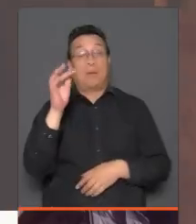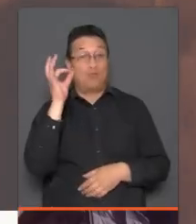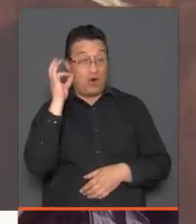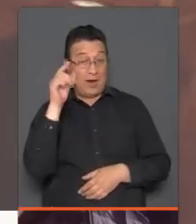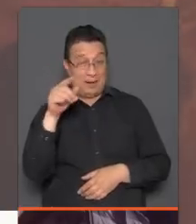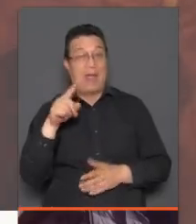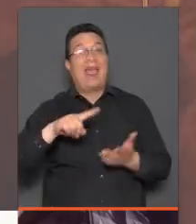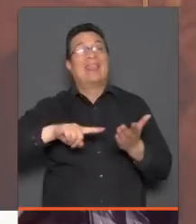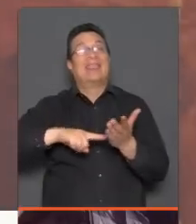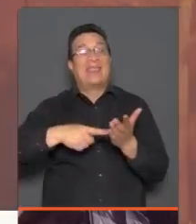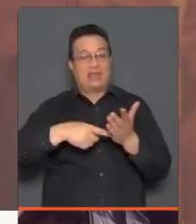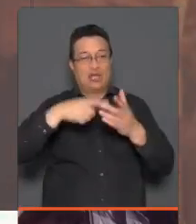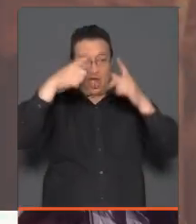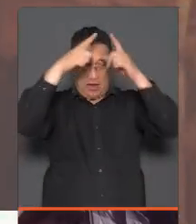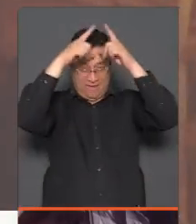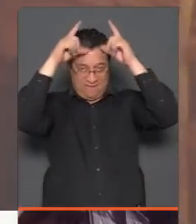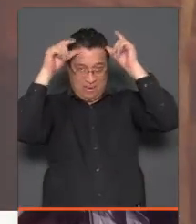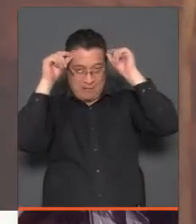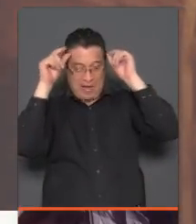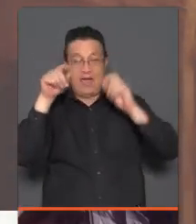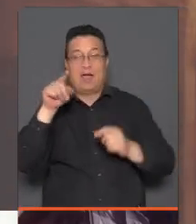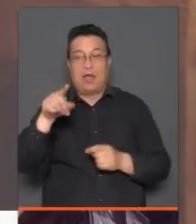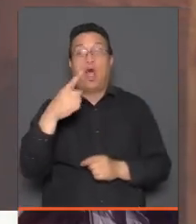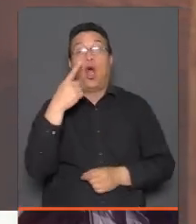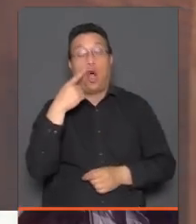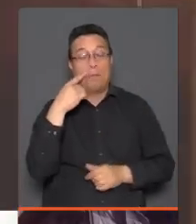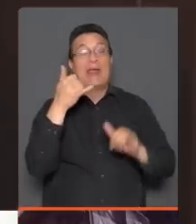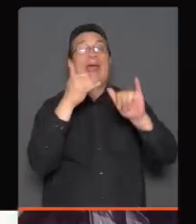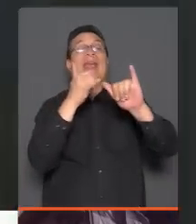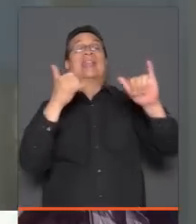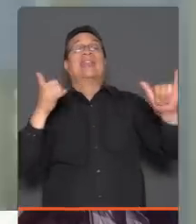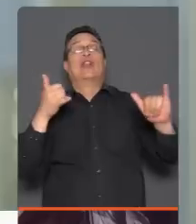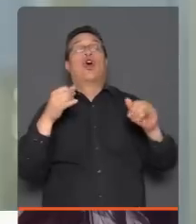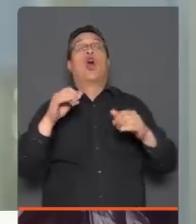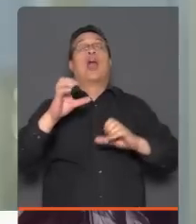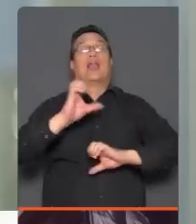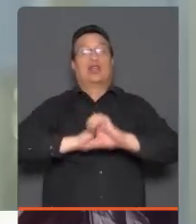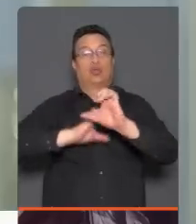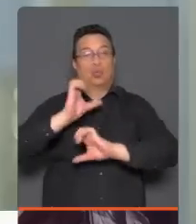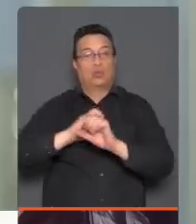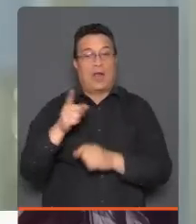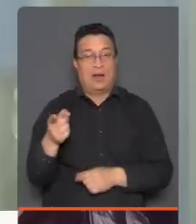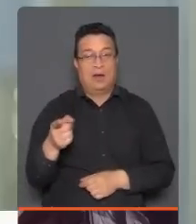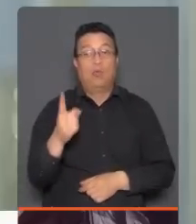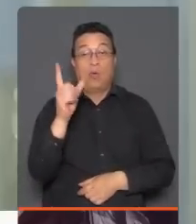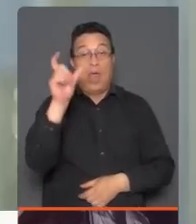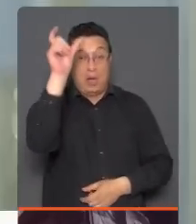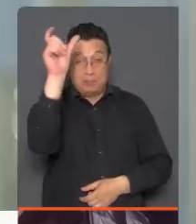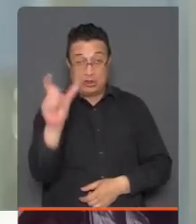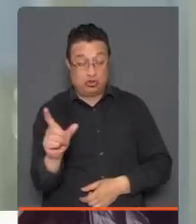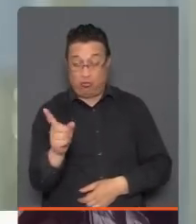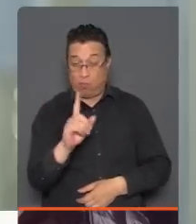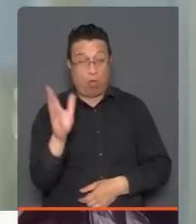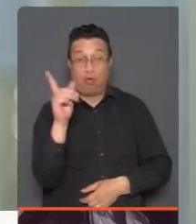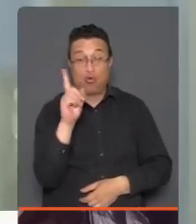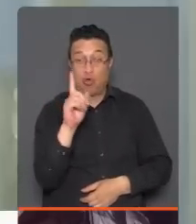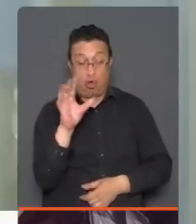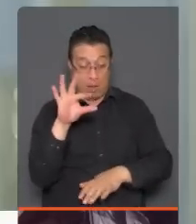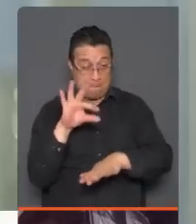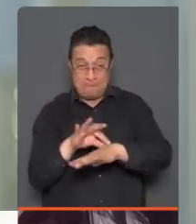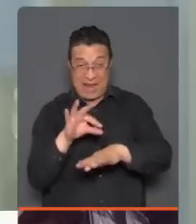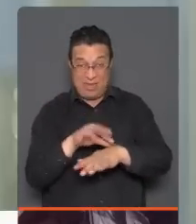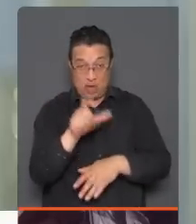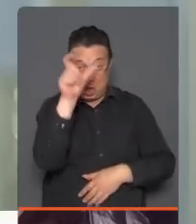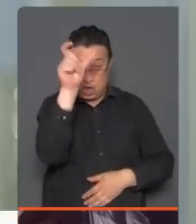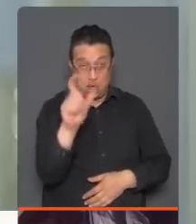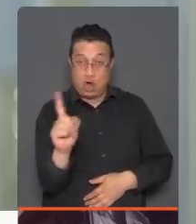técnico en enfermería, mientras que Jorge, ingeniero industrial. Una persona que no es médico o no